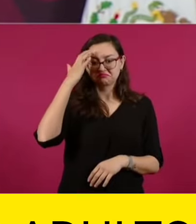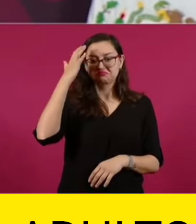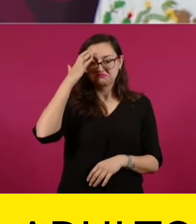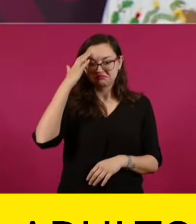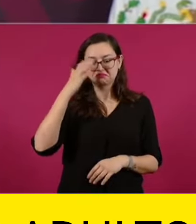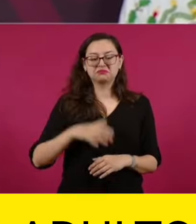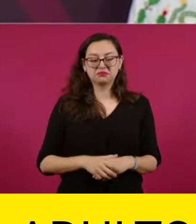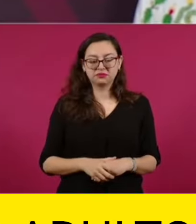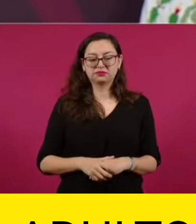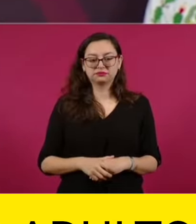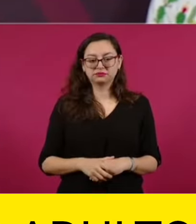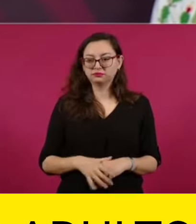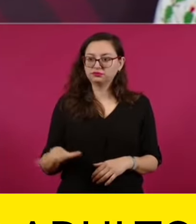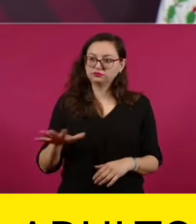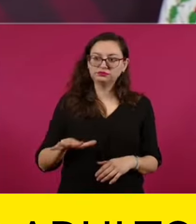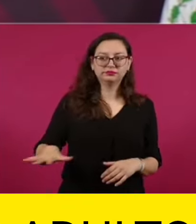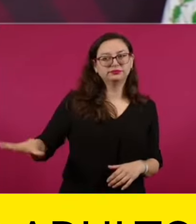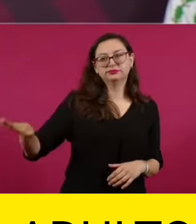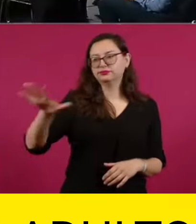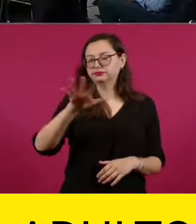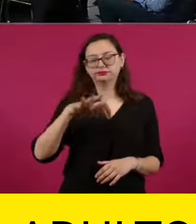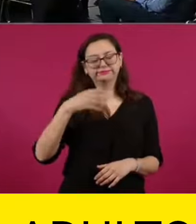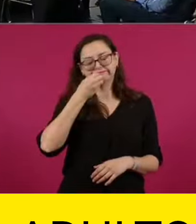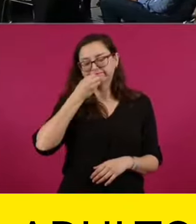Es un pueblo extraordinario.